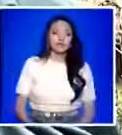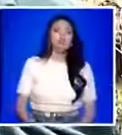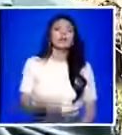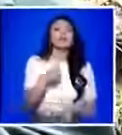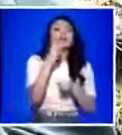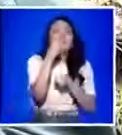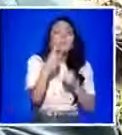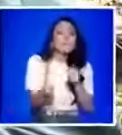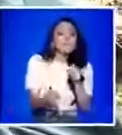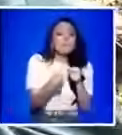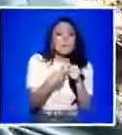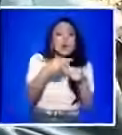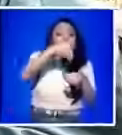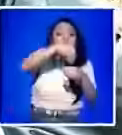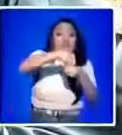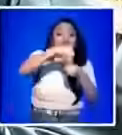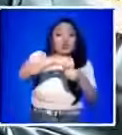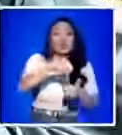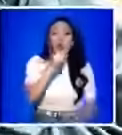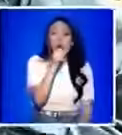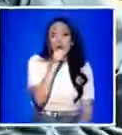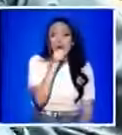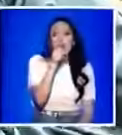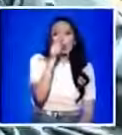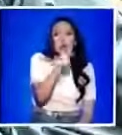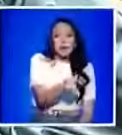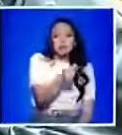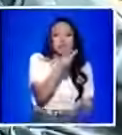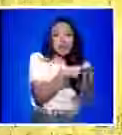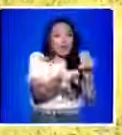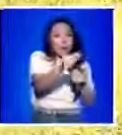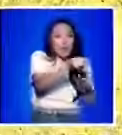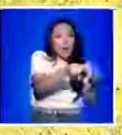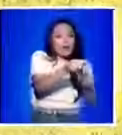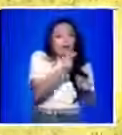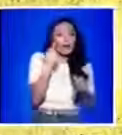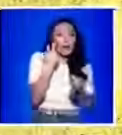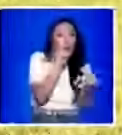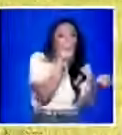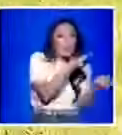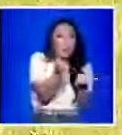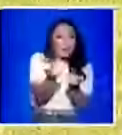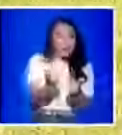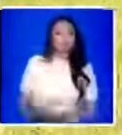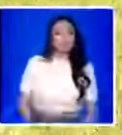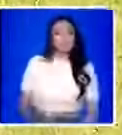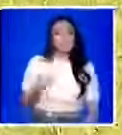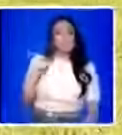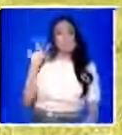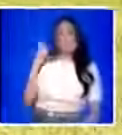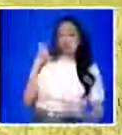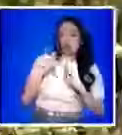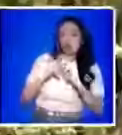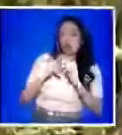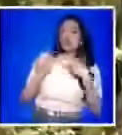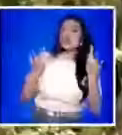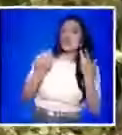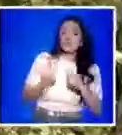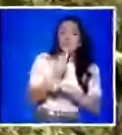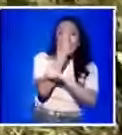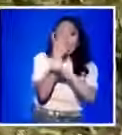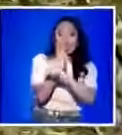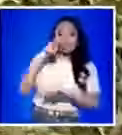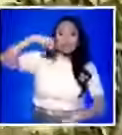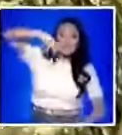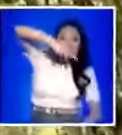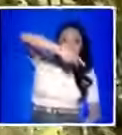constituir los fondos de agua, que son mecanismos financieros para conservación. Para conocer una vertiente natural nos adentramos unas 2 horas en medio